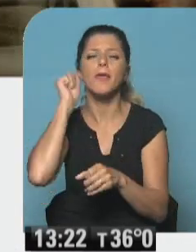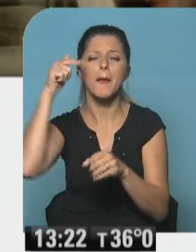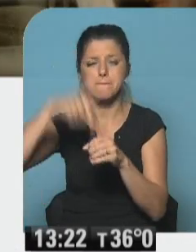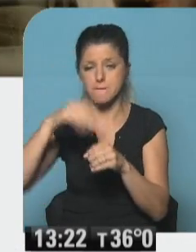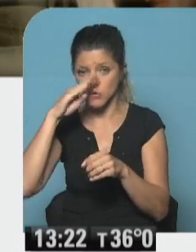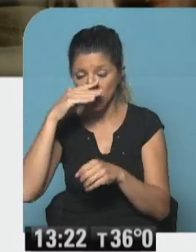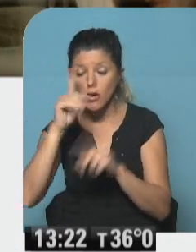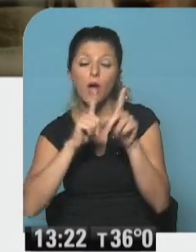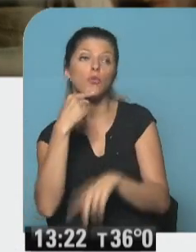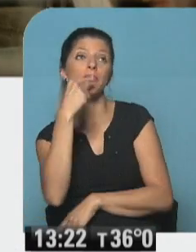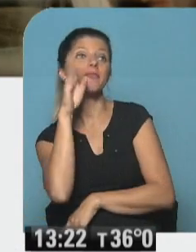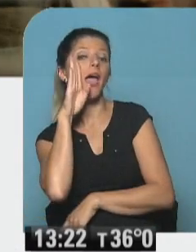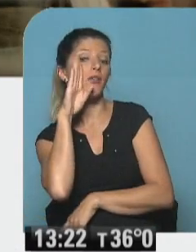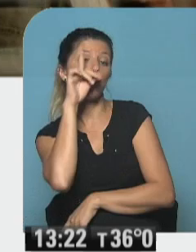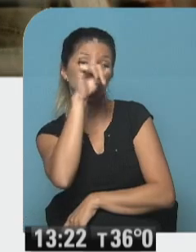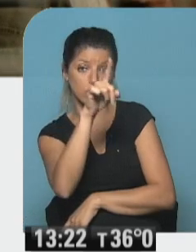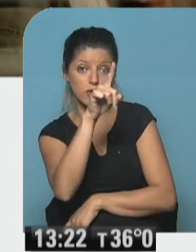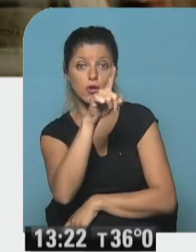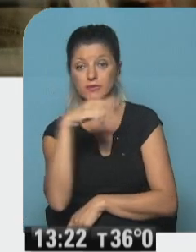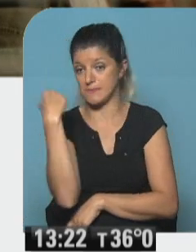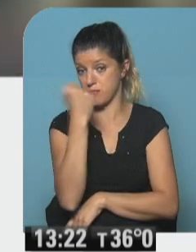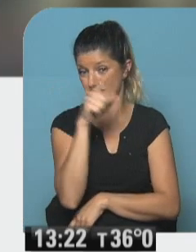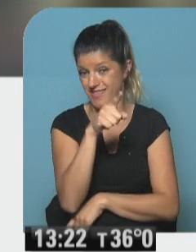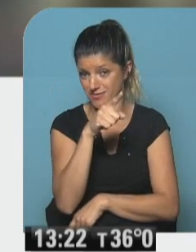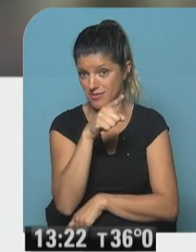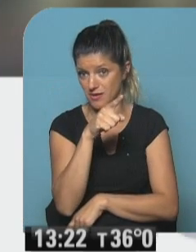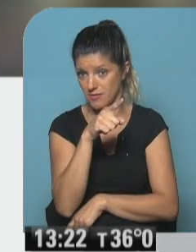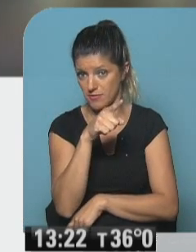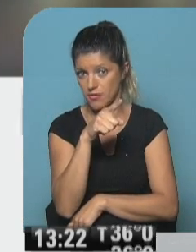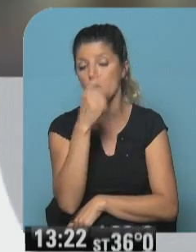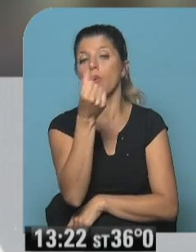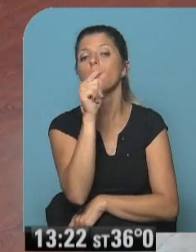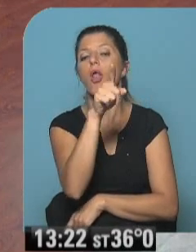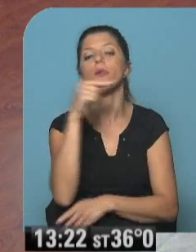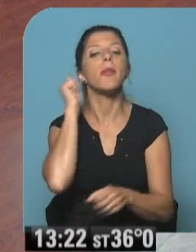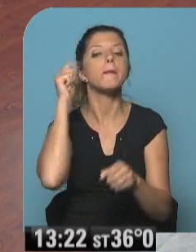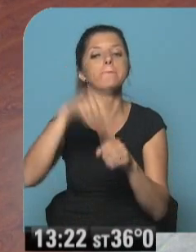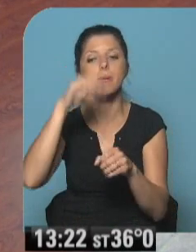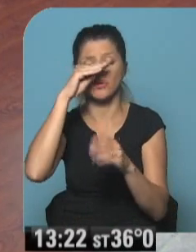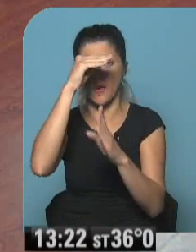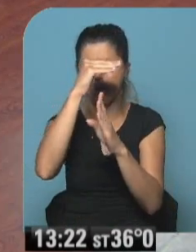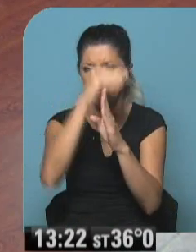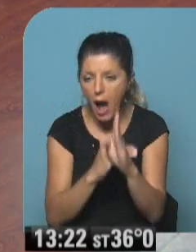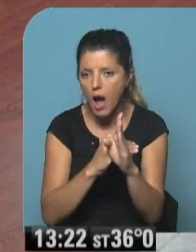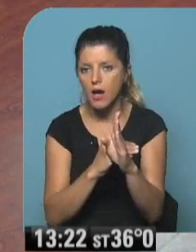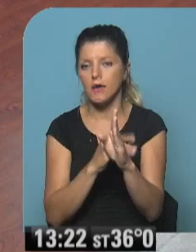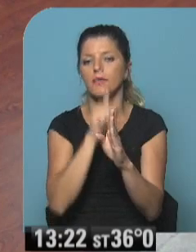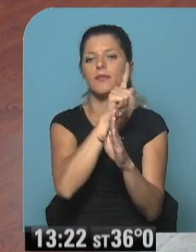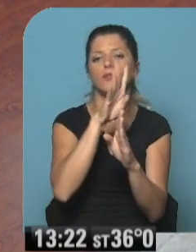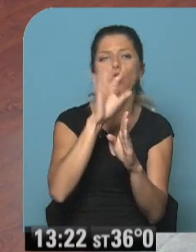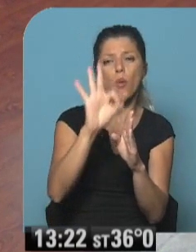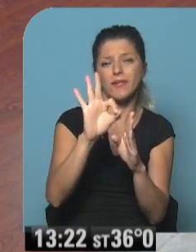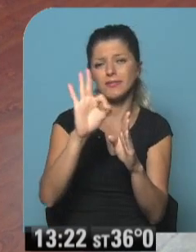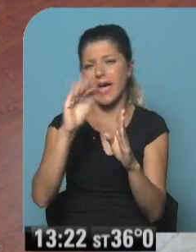adjudica a Estados Unidos una actitud fundamental cuando fue la brutal baja del precio del petróleo, que bajó prácticamente de 140 a menos de